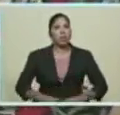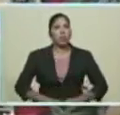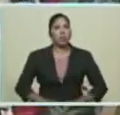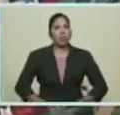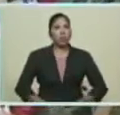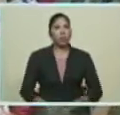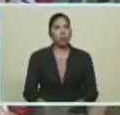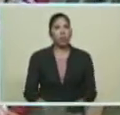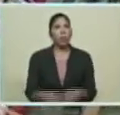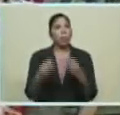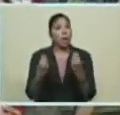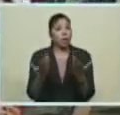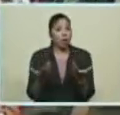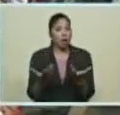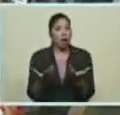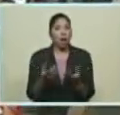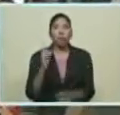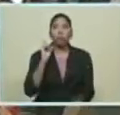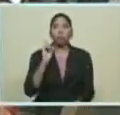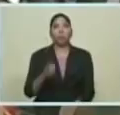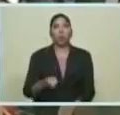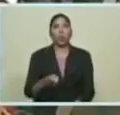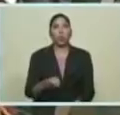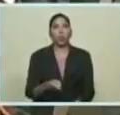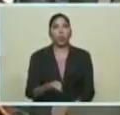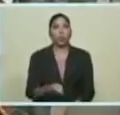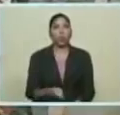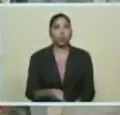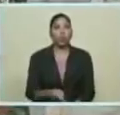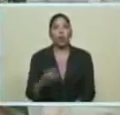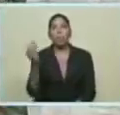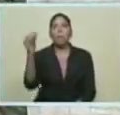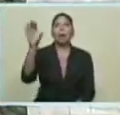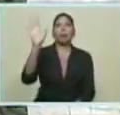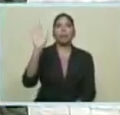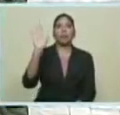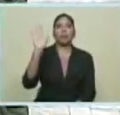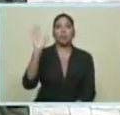Para cumplir el deber y para ir más allá.